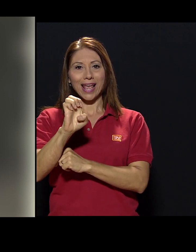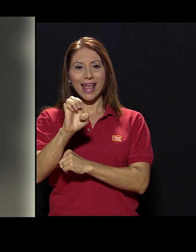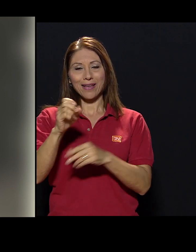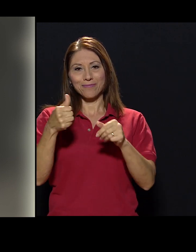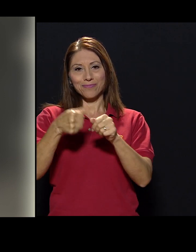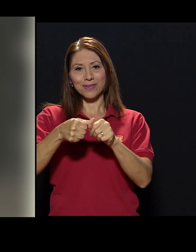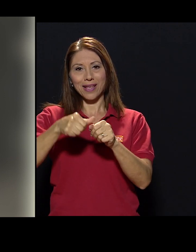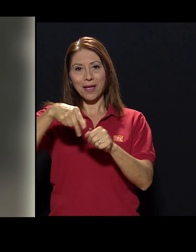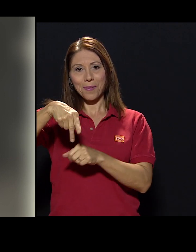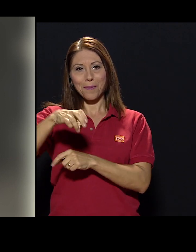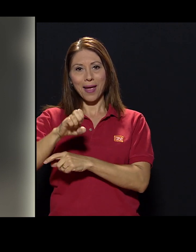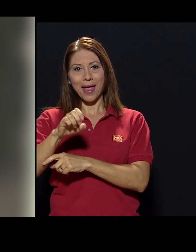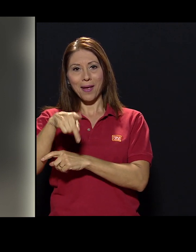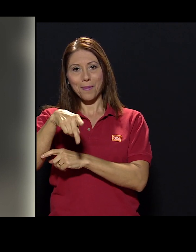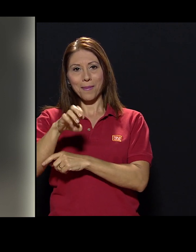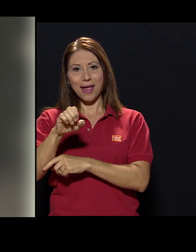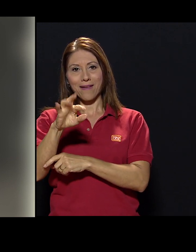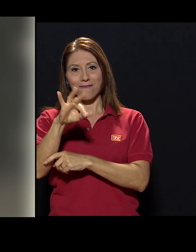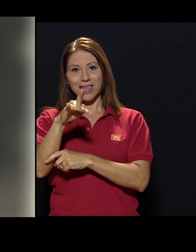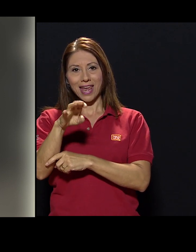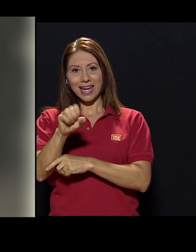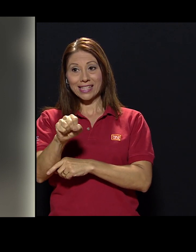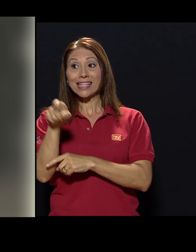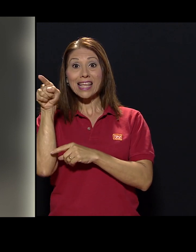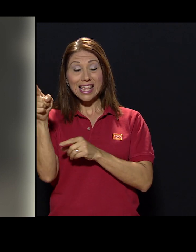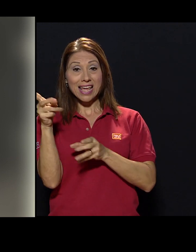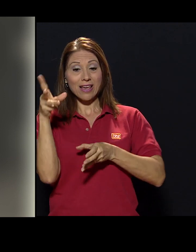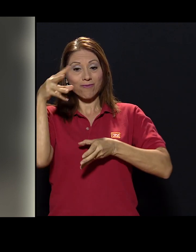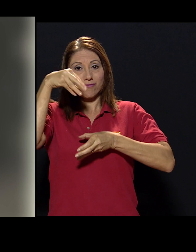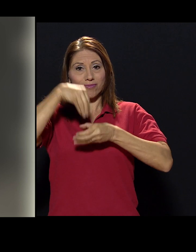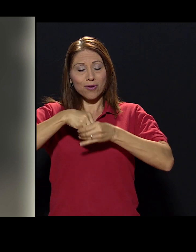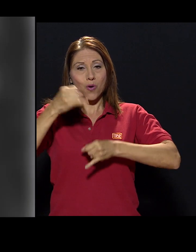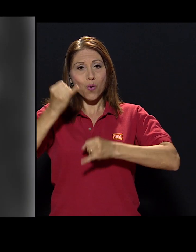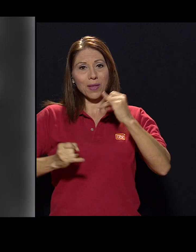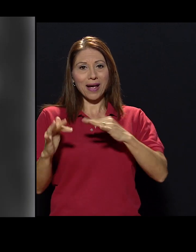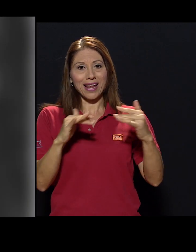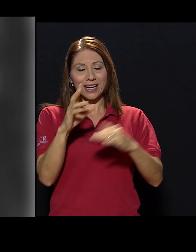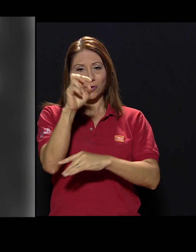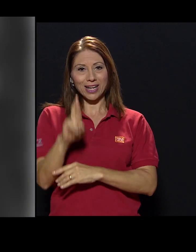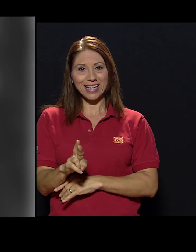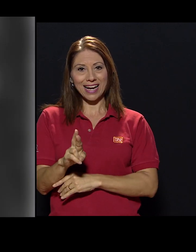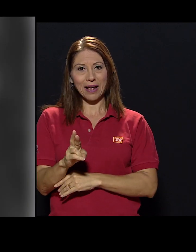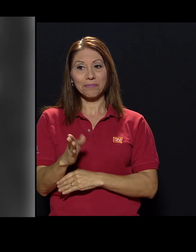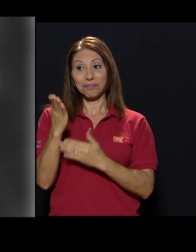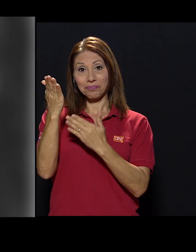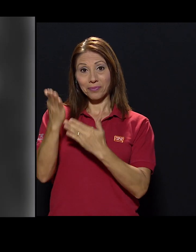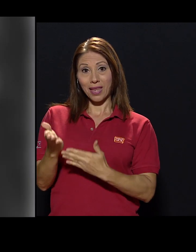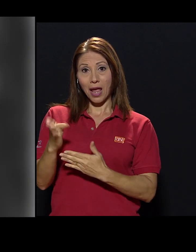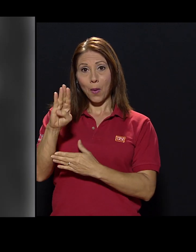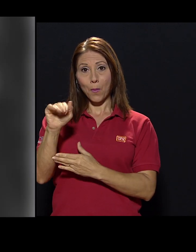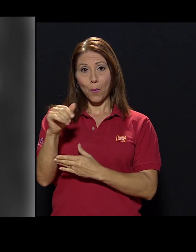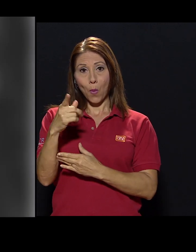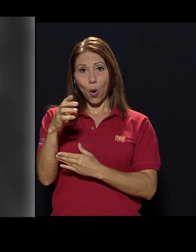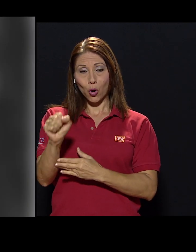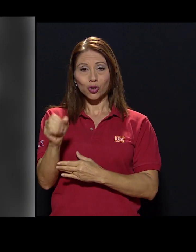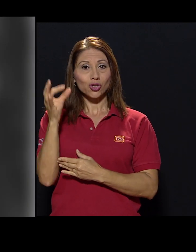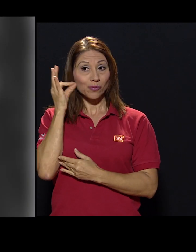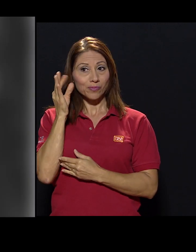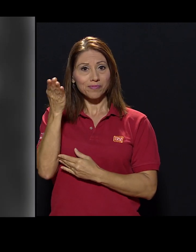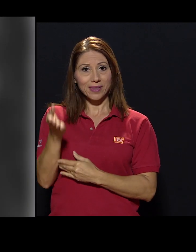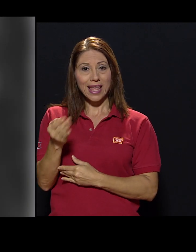El que la llevó A casarse Con José Pepe Figueres Ferrer Y adentrarse En la última guerra En Costa Rica